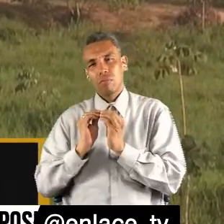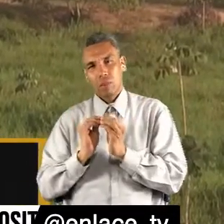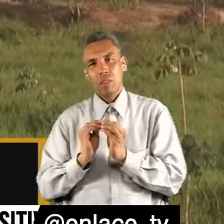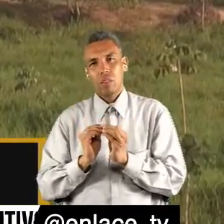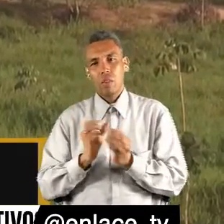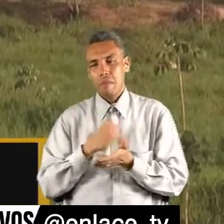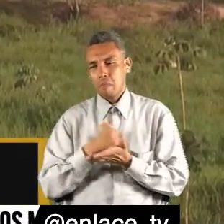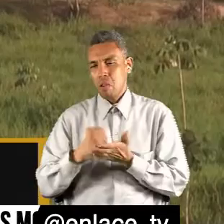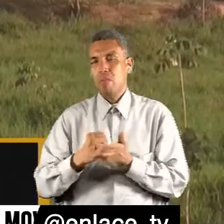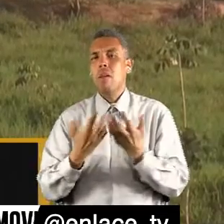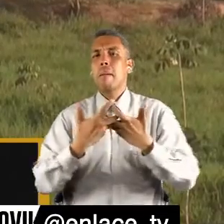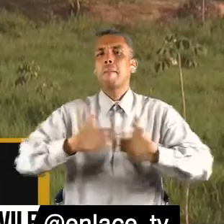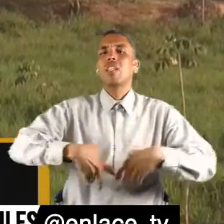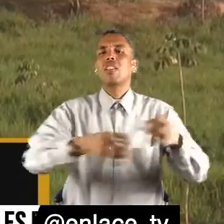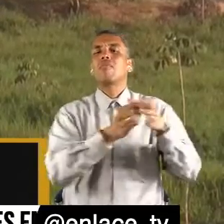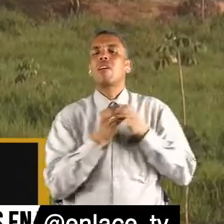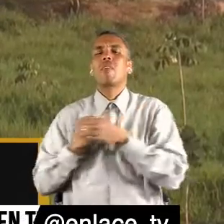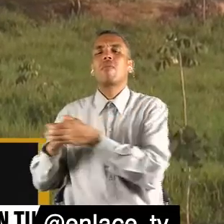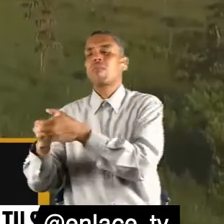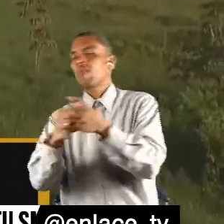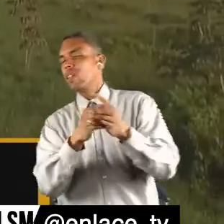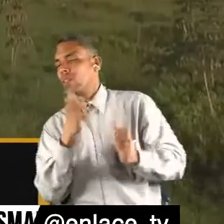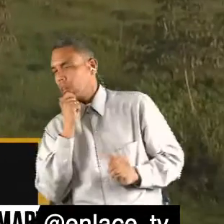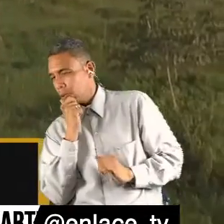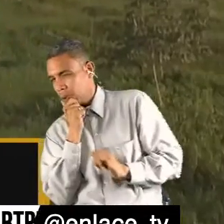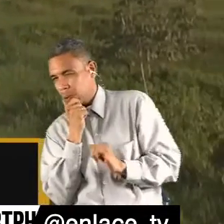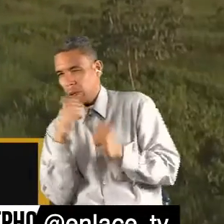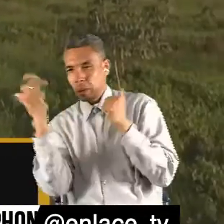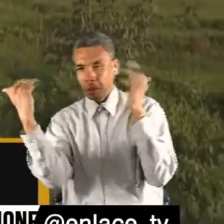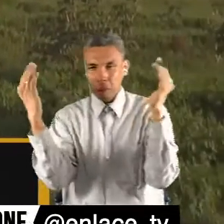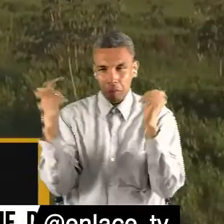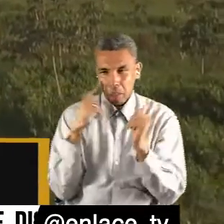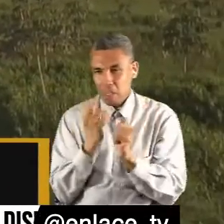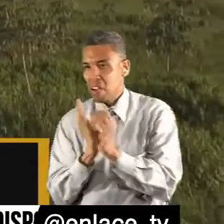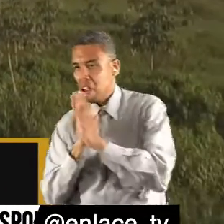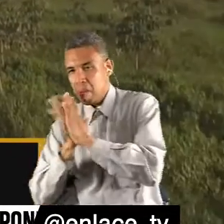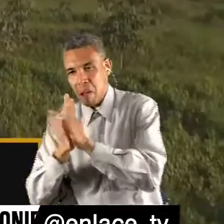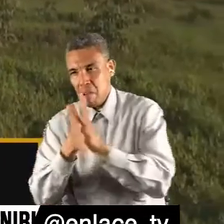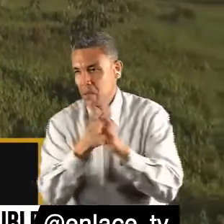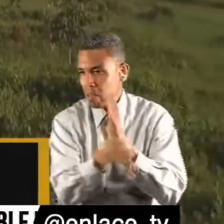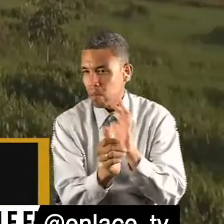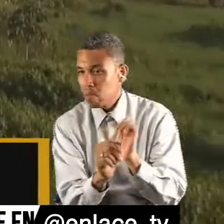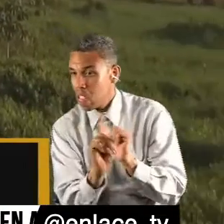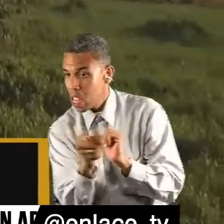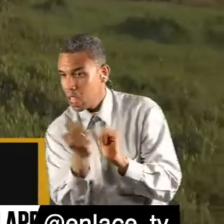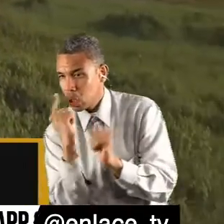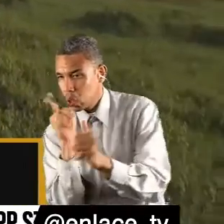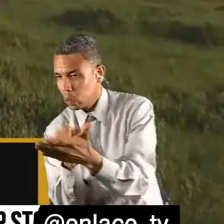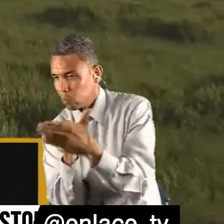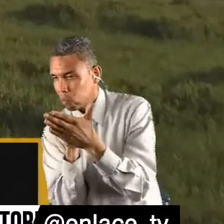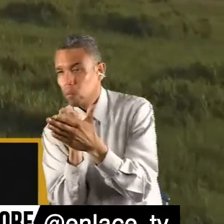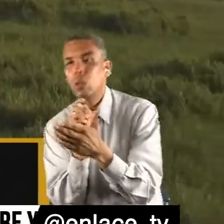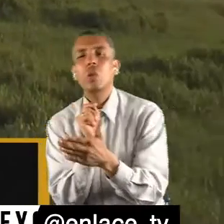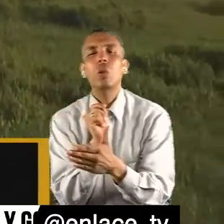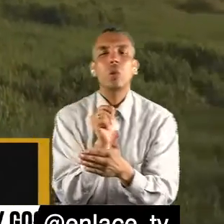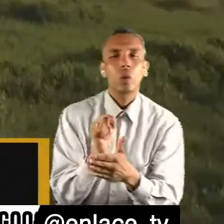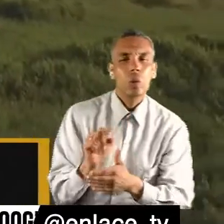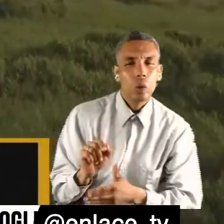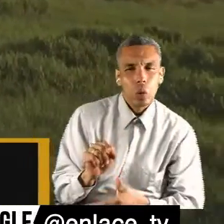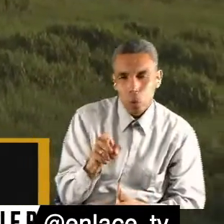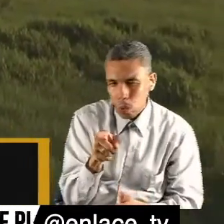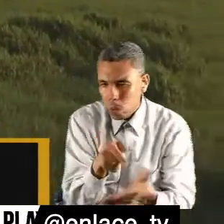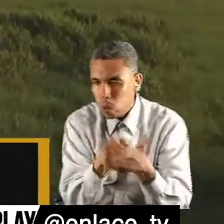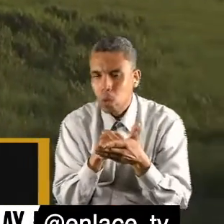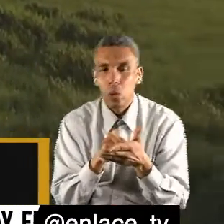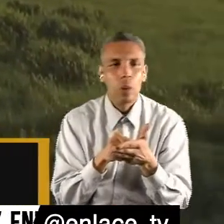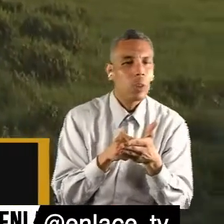Silvestre, el próximo 25 de abril se llevará a cabo una audiencia informativa dirigida a los oferentes y se espera, según los tiempos estipulados,